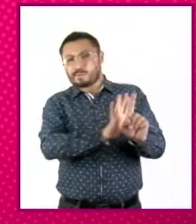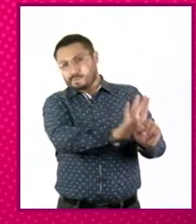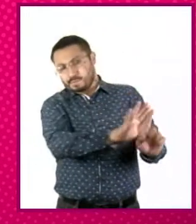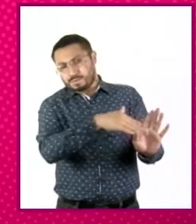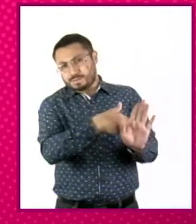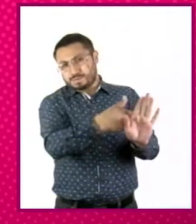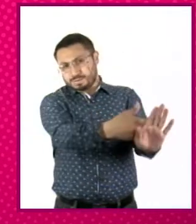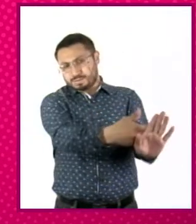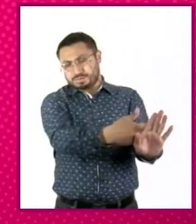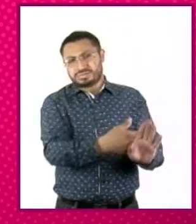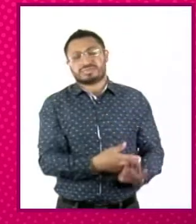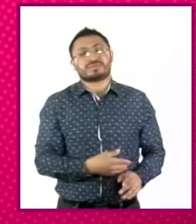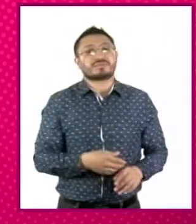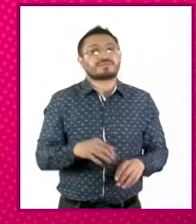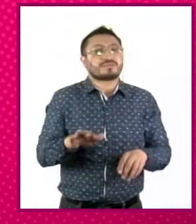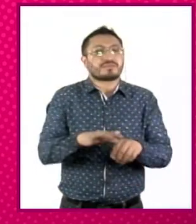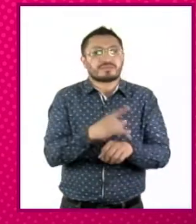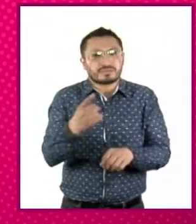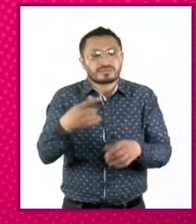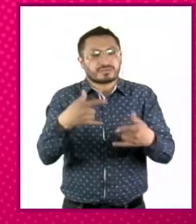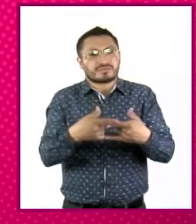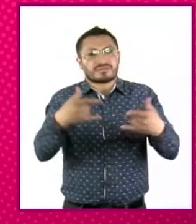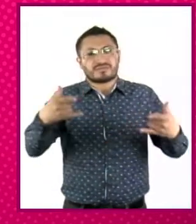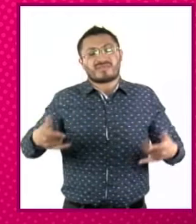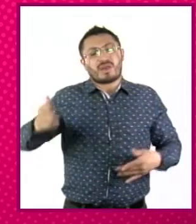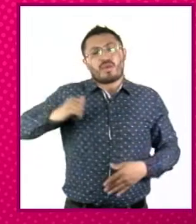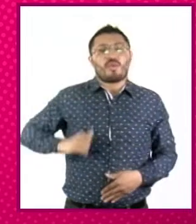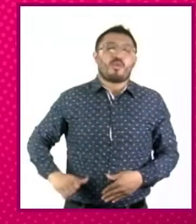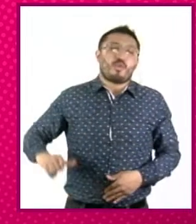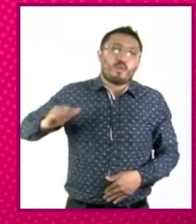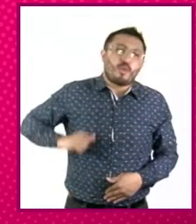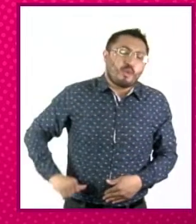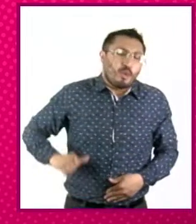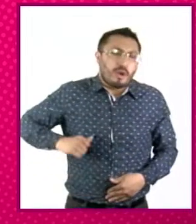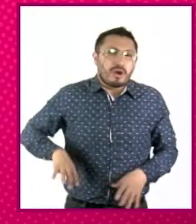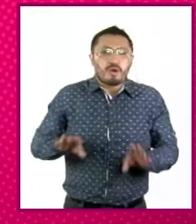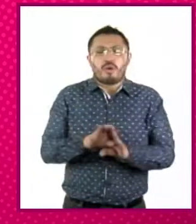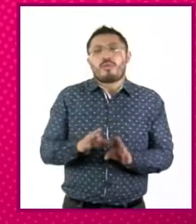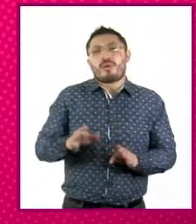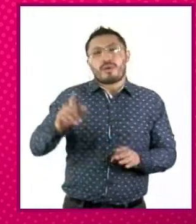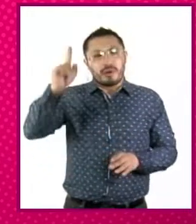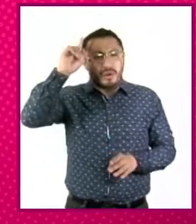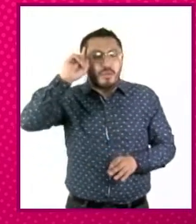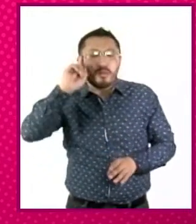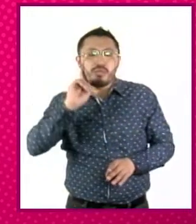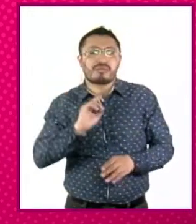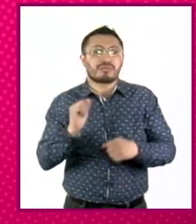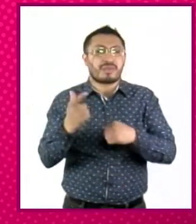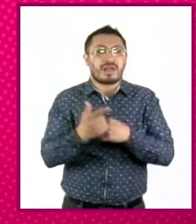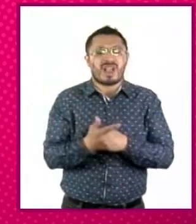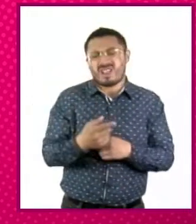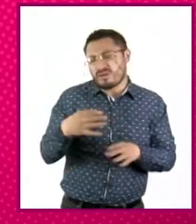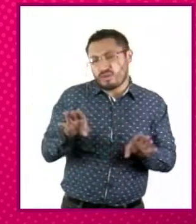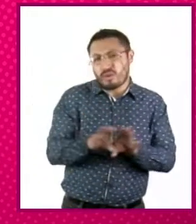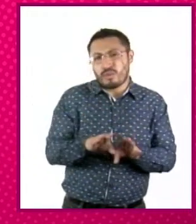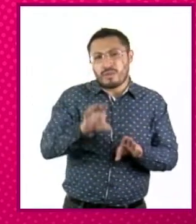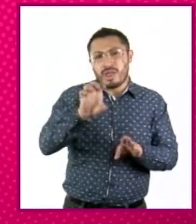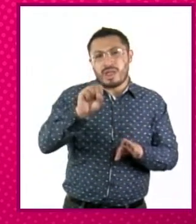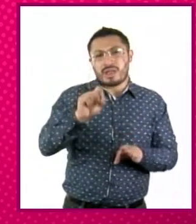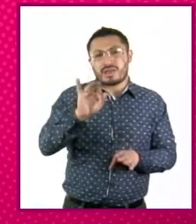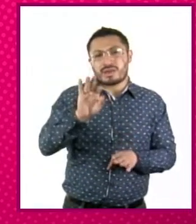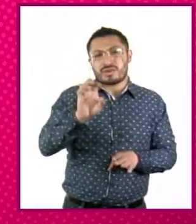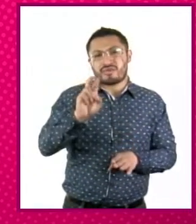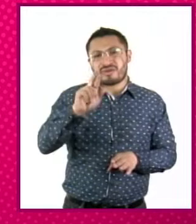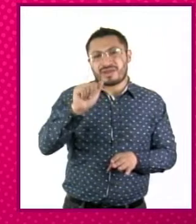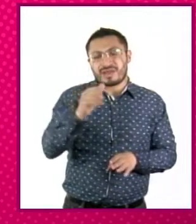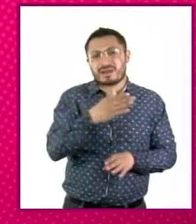una historia muy arraigada de mantener a las mujeres en algo que se conoce como esfera privada,